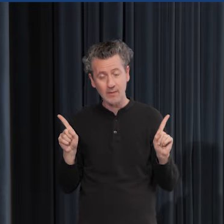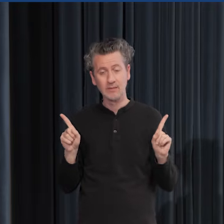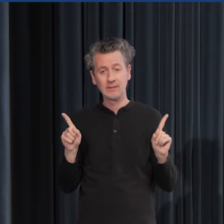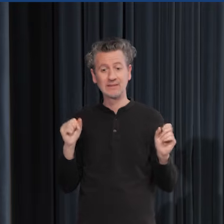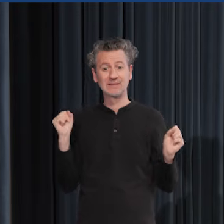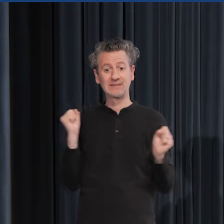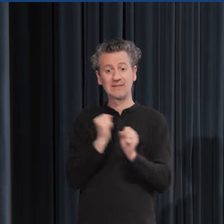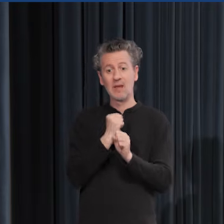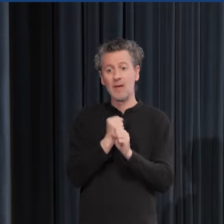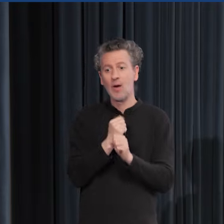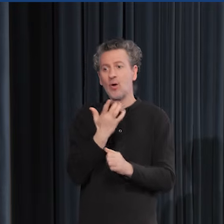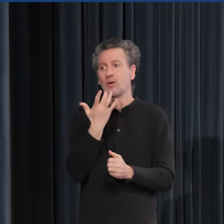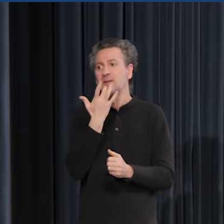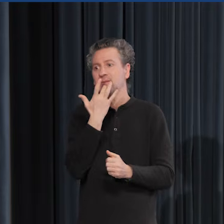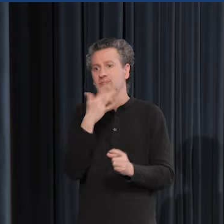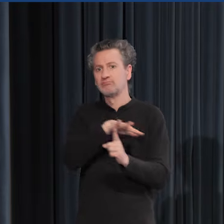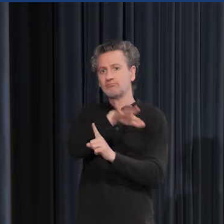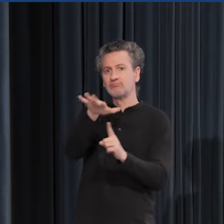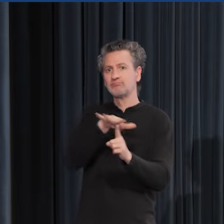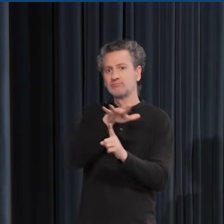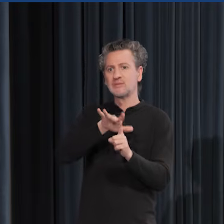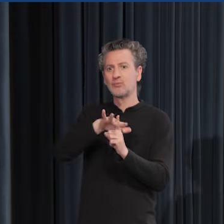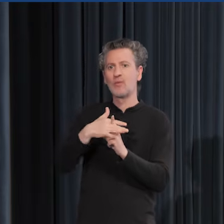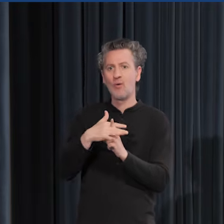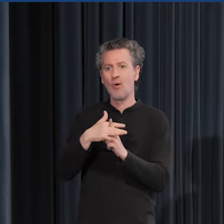trabajo cuando no se pueda garantizar